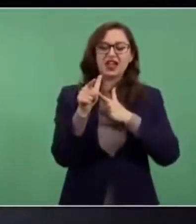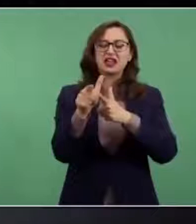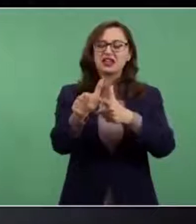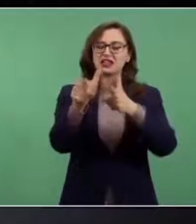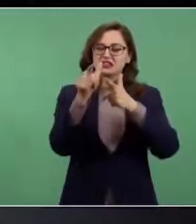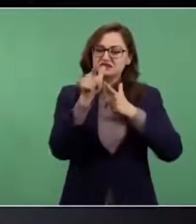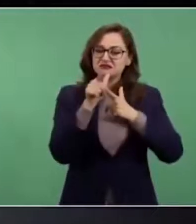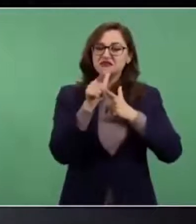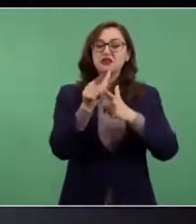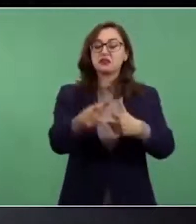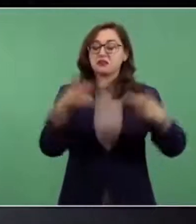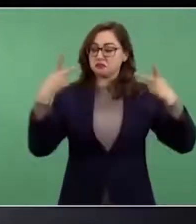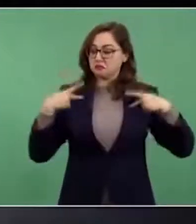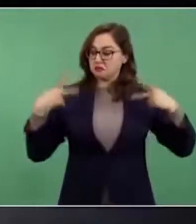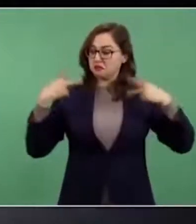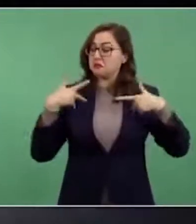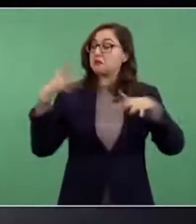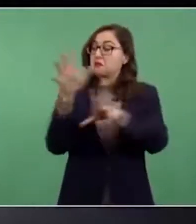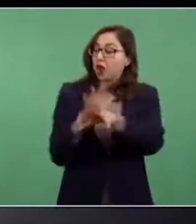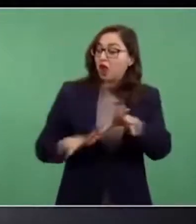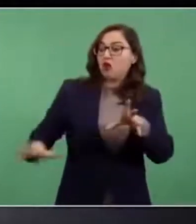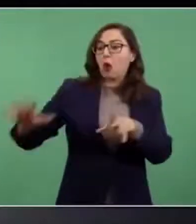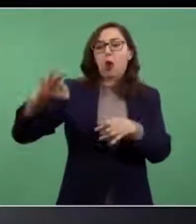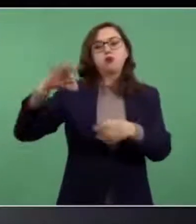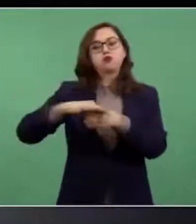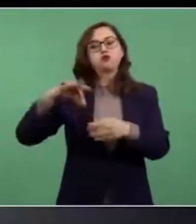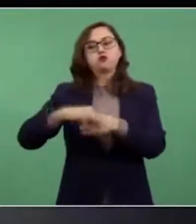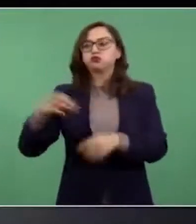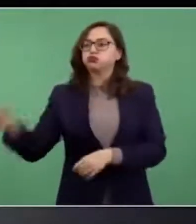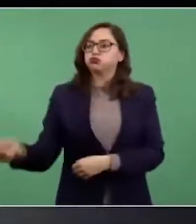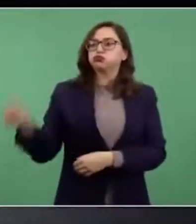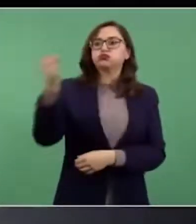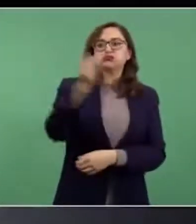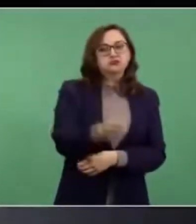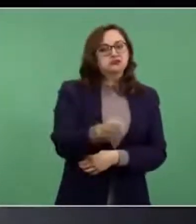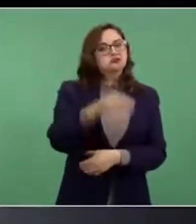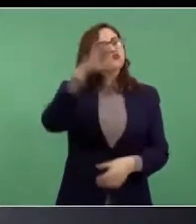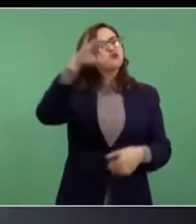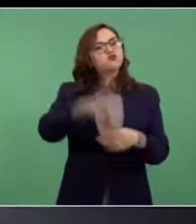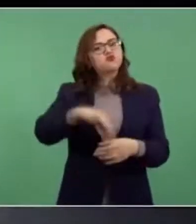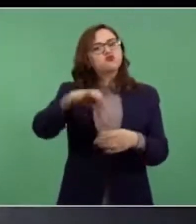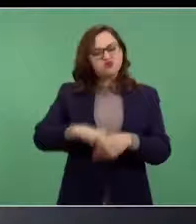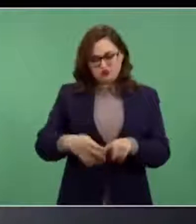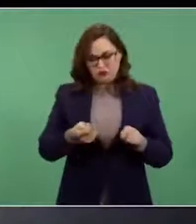principio de que el pueblo pone y el pueblo quita.